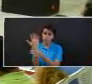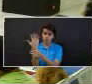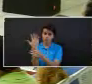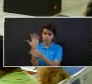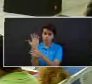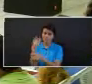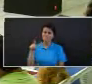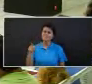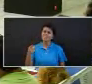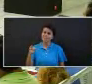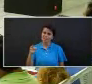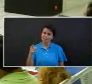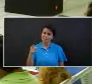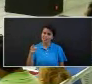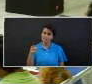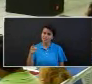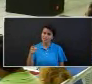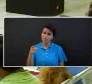¿Quién?